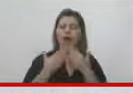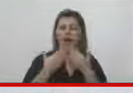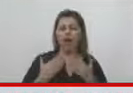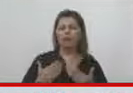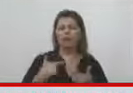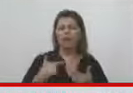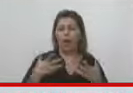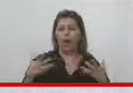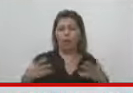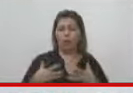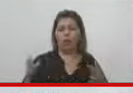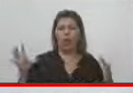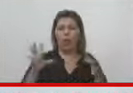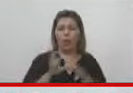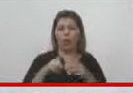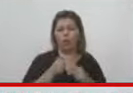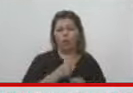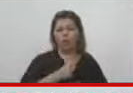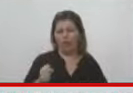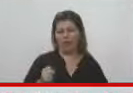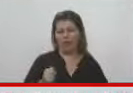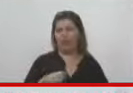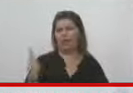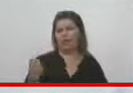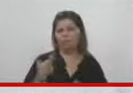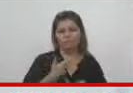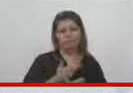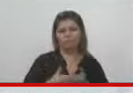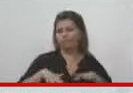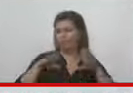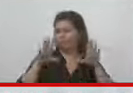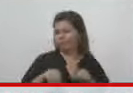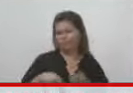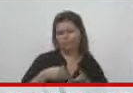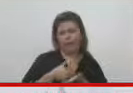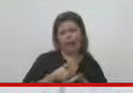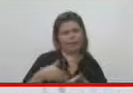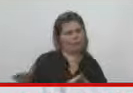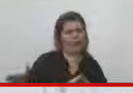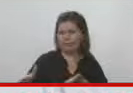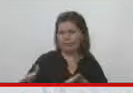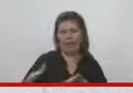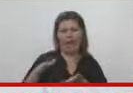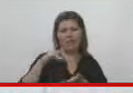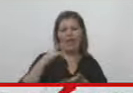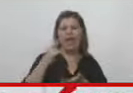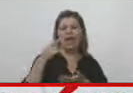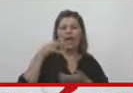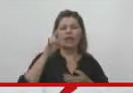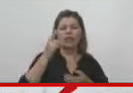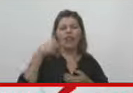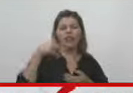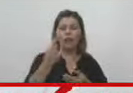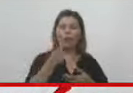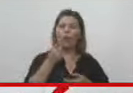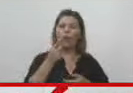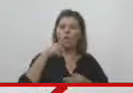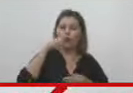Desde el bloque de Unión por la Patria vamos a rechazar en pleno el mega DNU